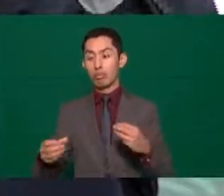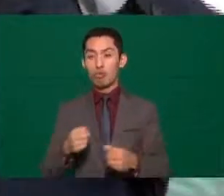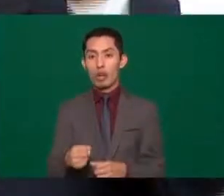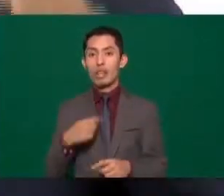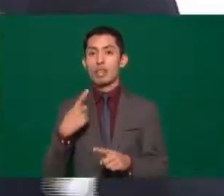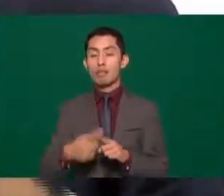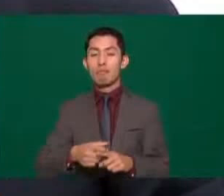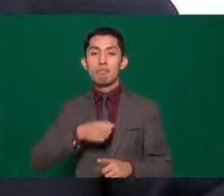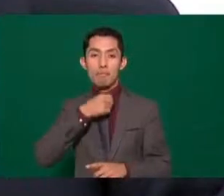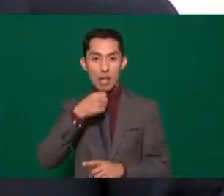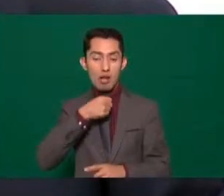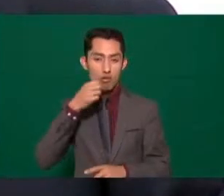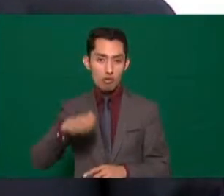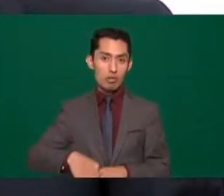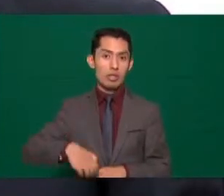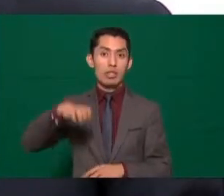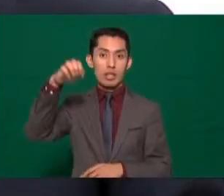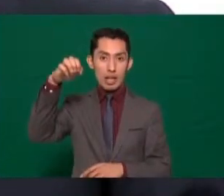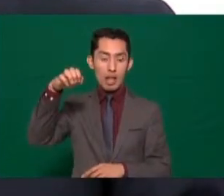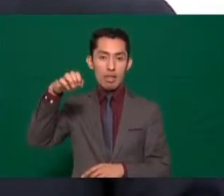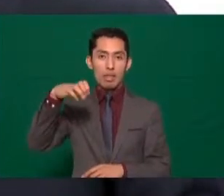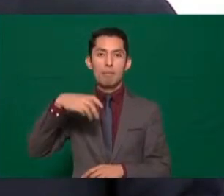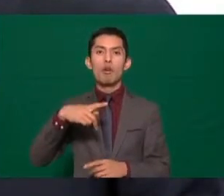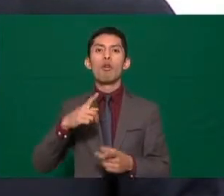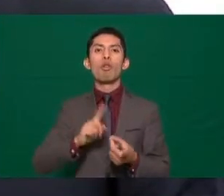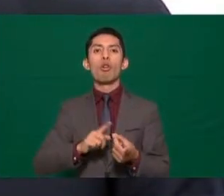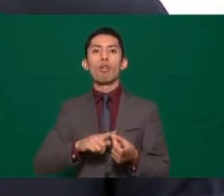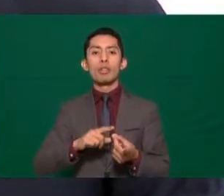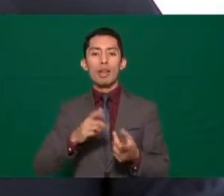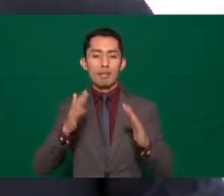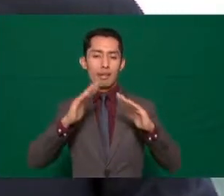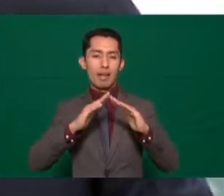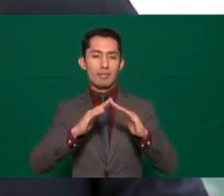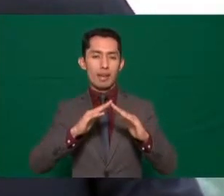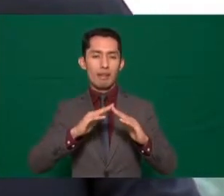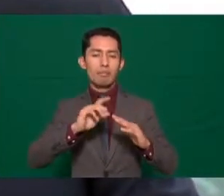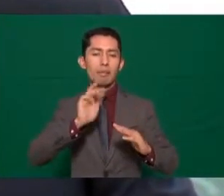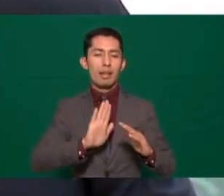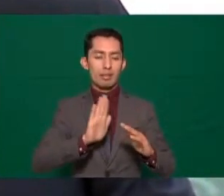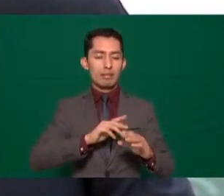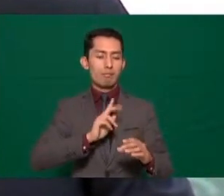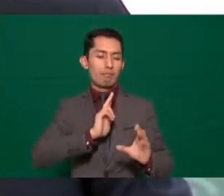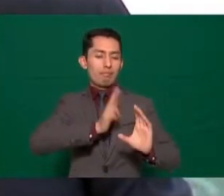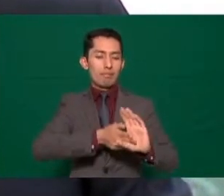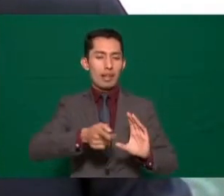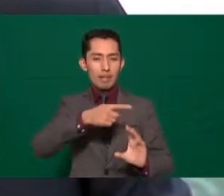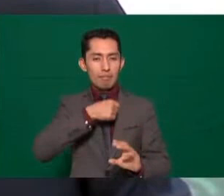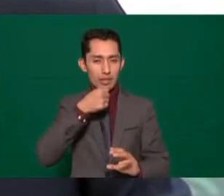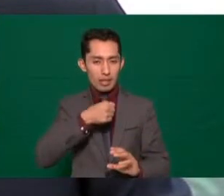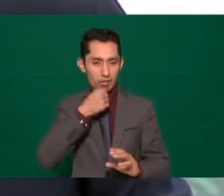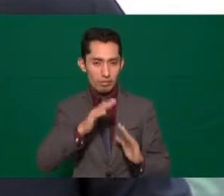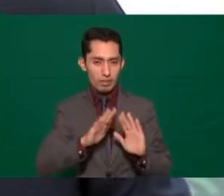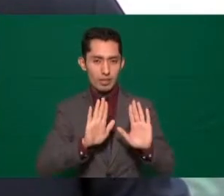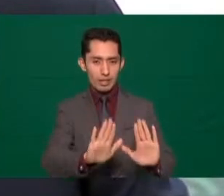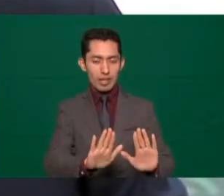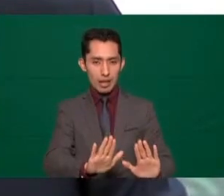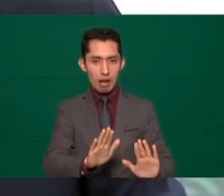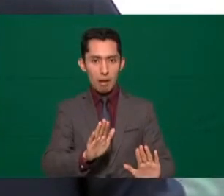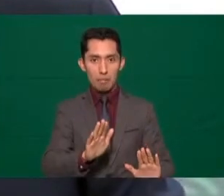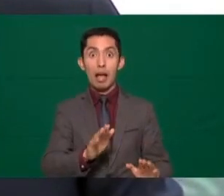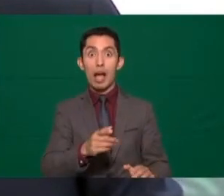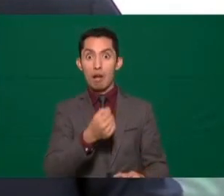fue en asilos. Como aquí no